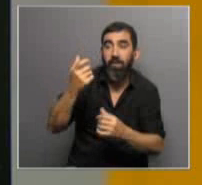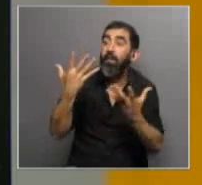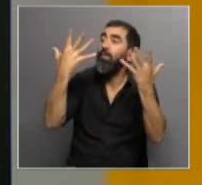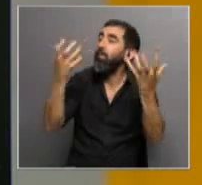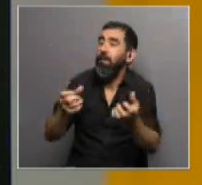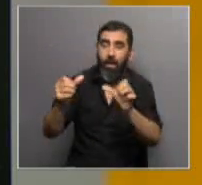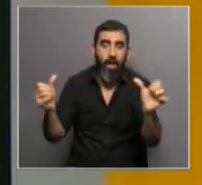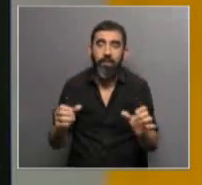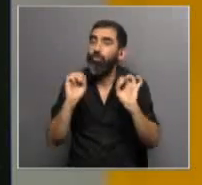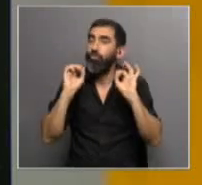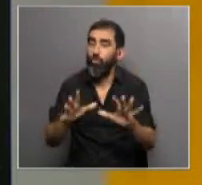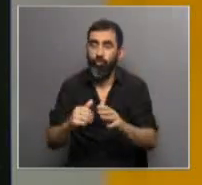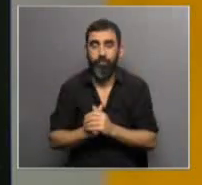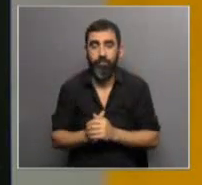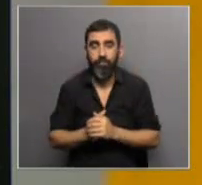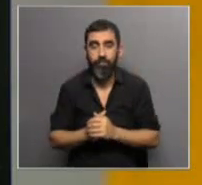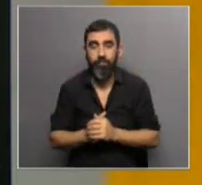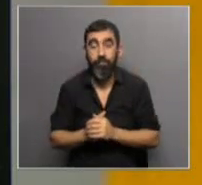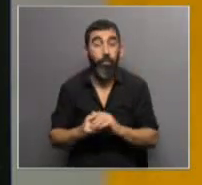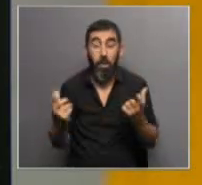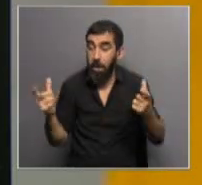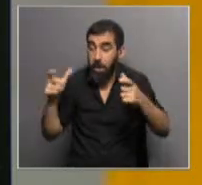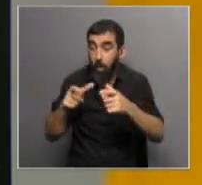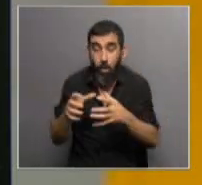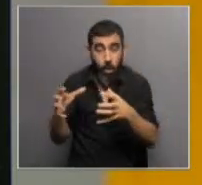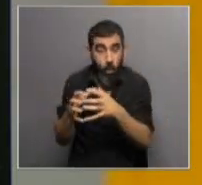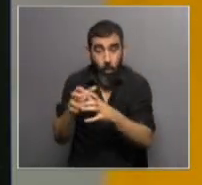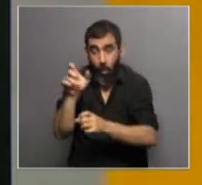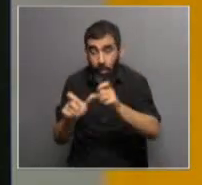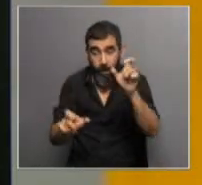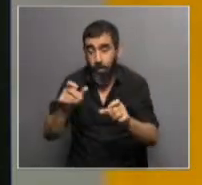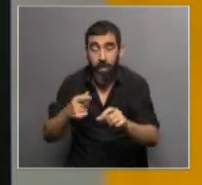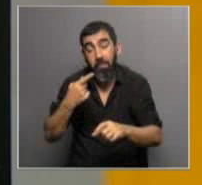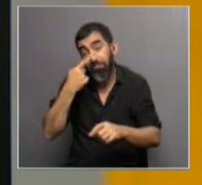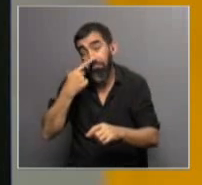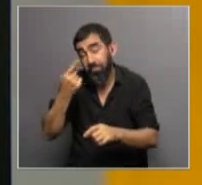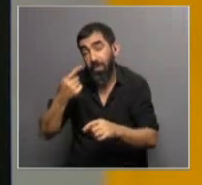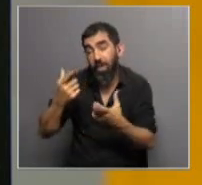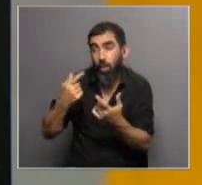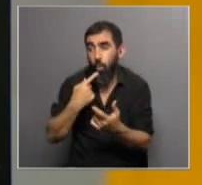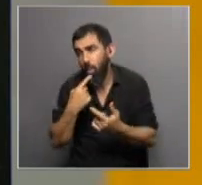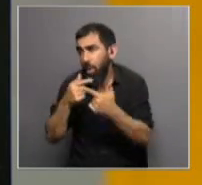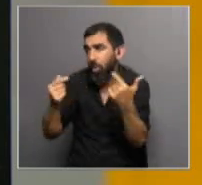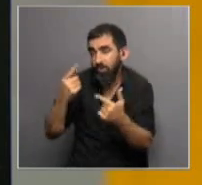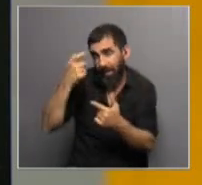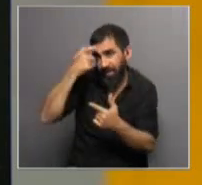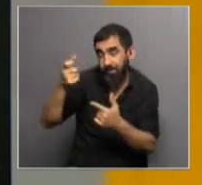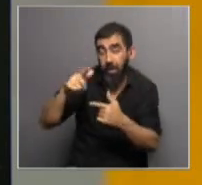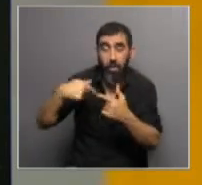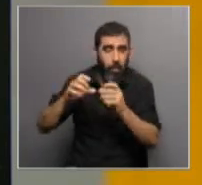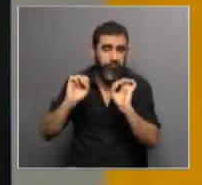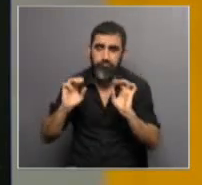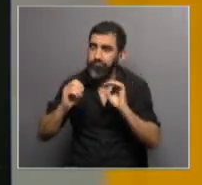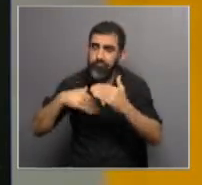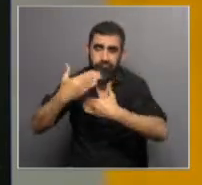es así de fácil apenas reunieron a un grupo de gente que comparte el interés y la inquietud y después lo demás bueno